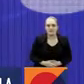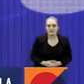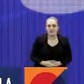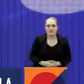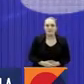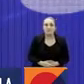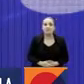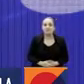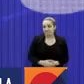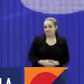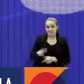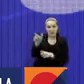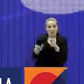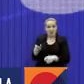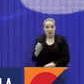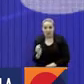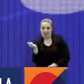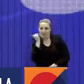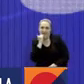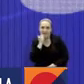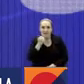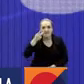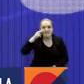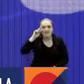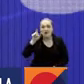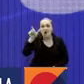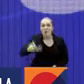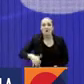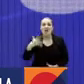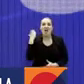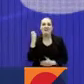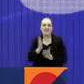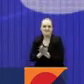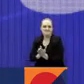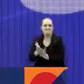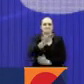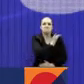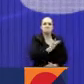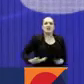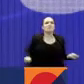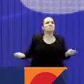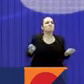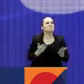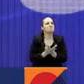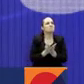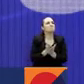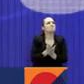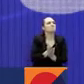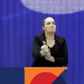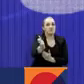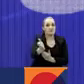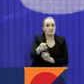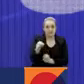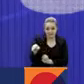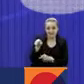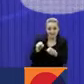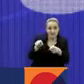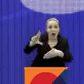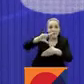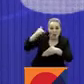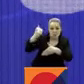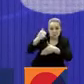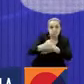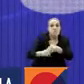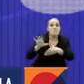A muchos sátrapas que quieren valerse de la reelección indefinida en América Latina para pasar de democracias a dictocracias y después